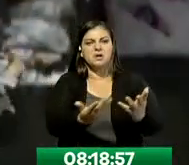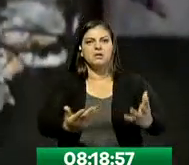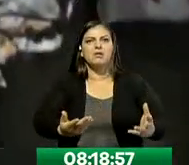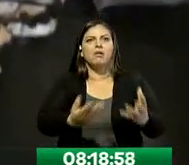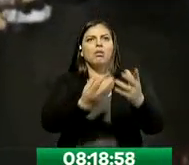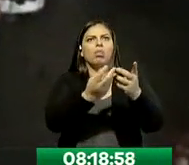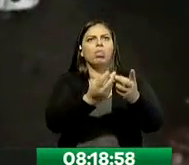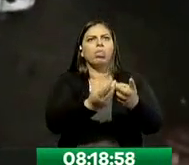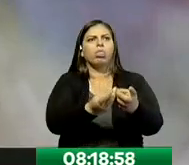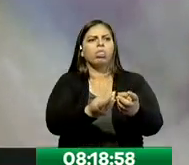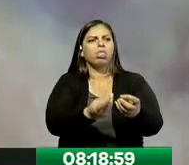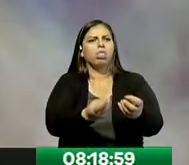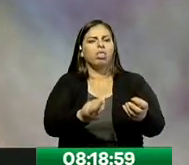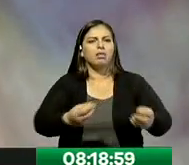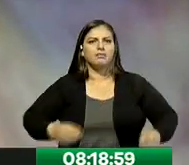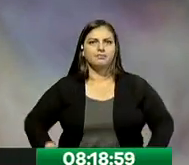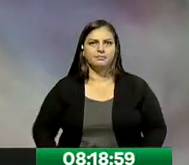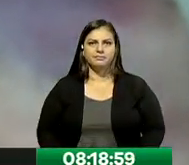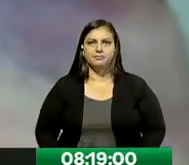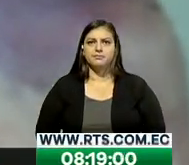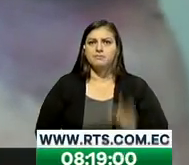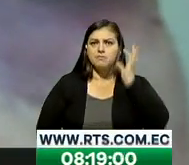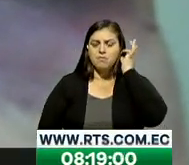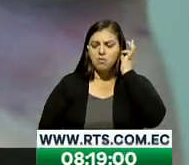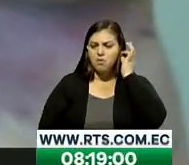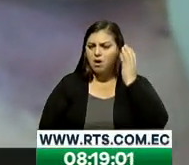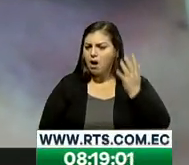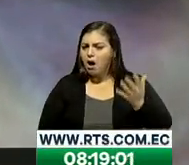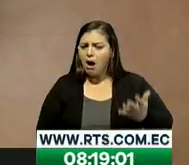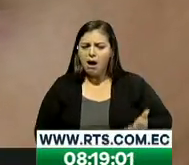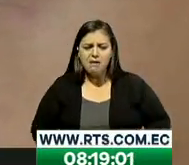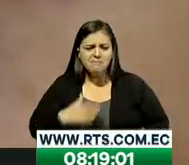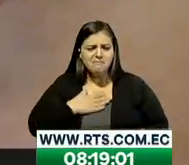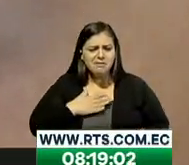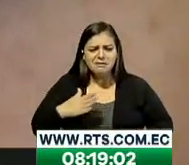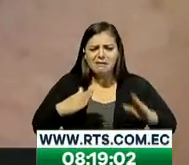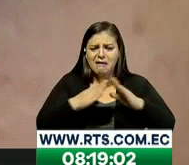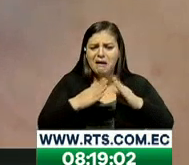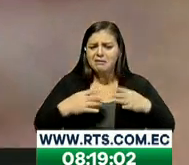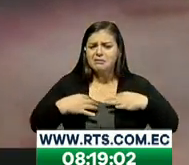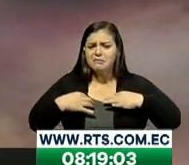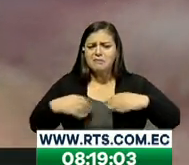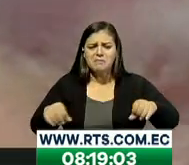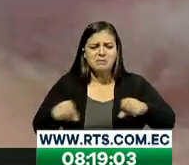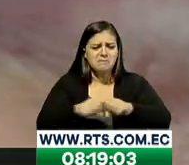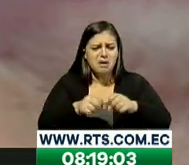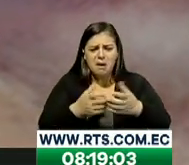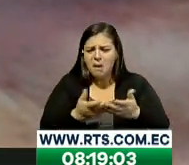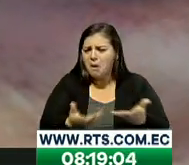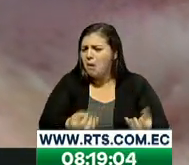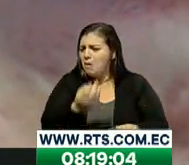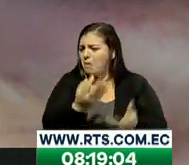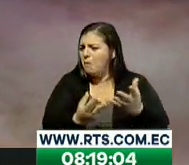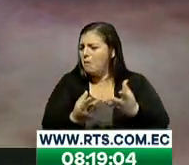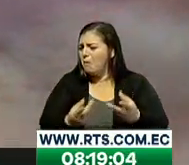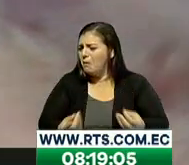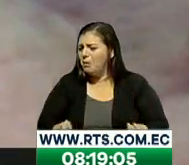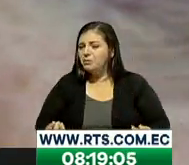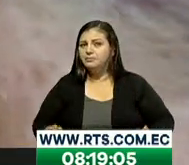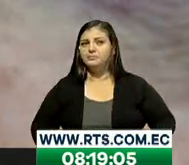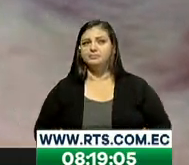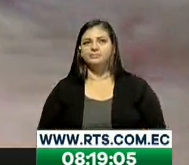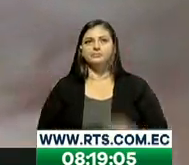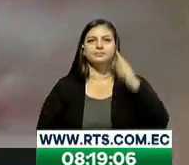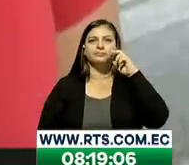inservibles, mientras que a ella le quedó la marca de la cobardía de un hombre en el ojo izquierdo. Golpe que le propinó sin importar que